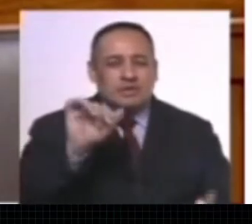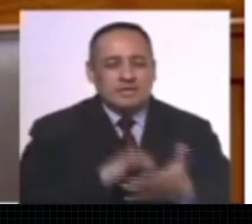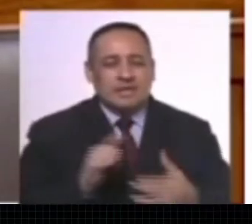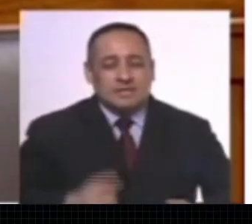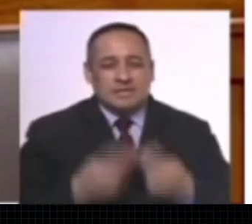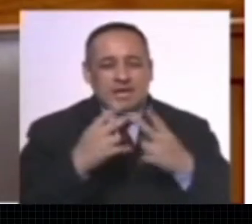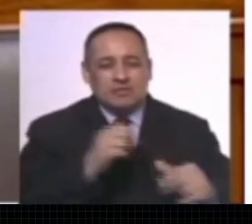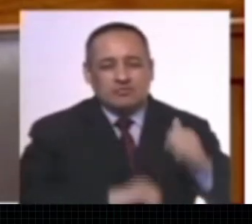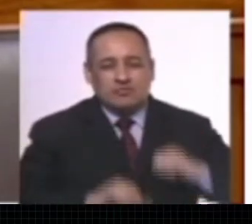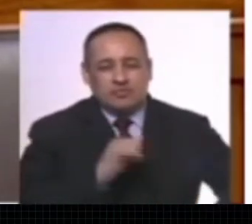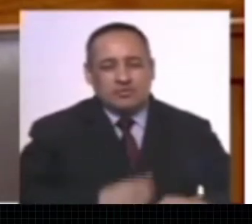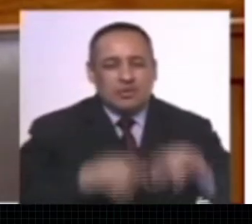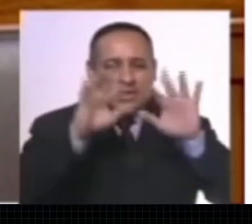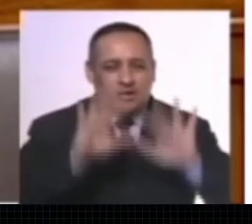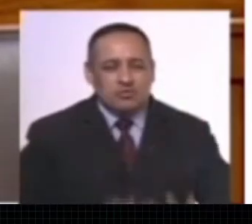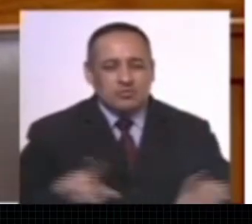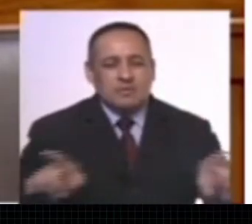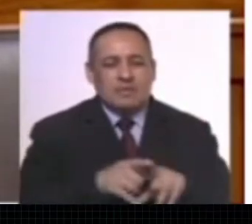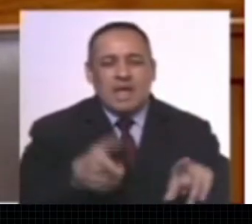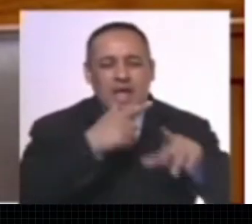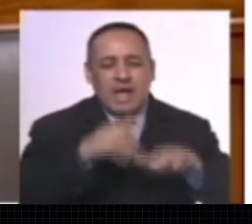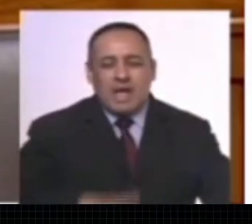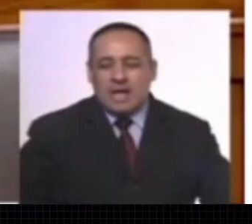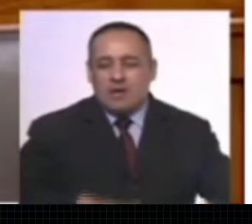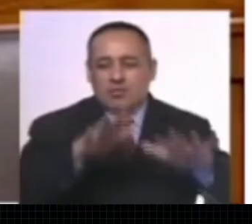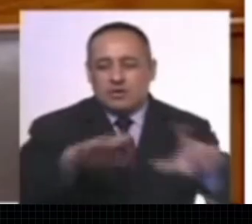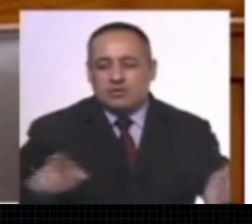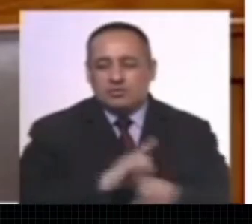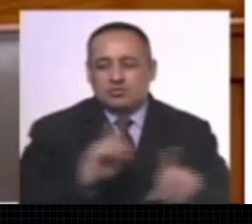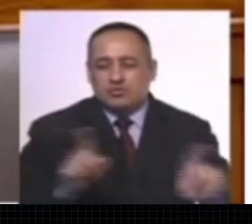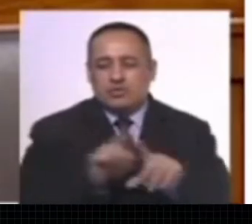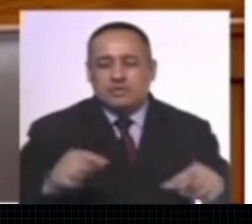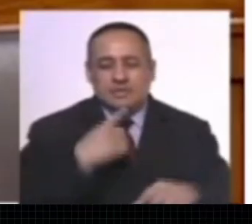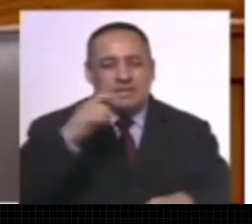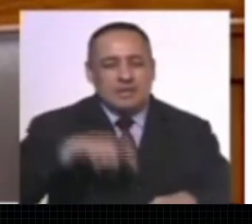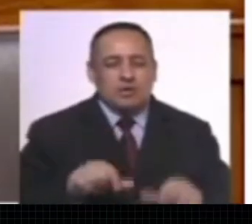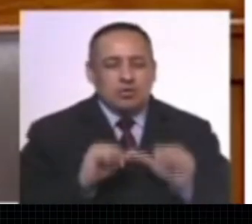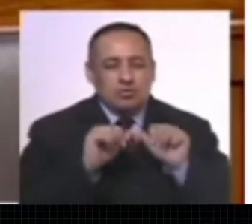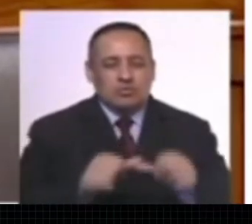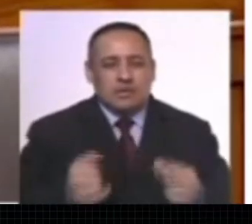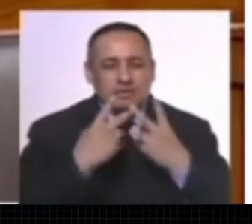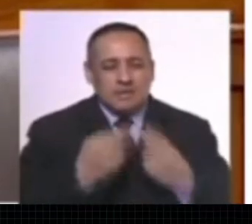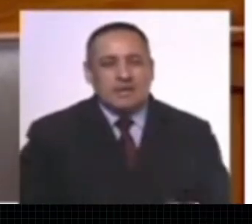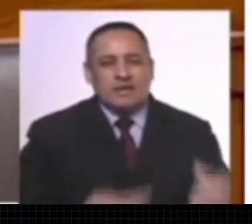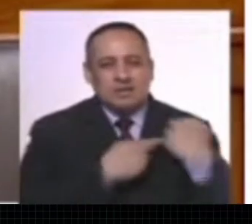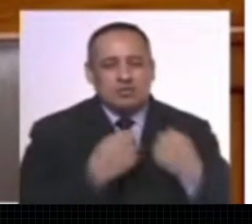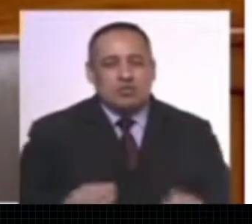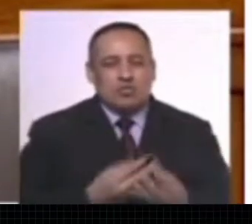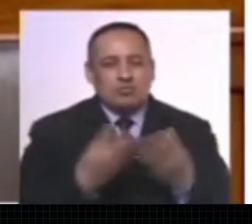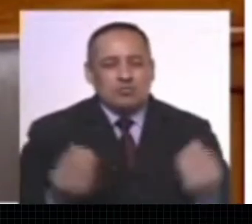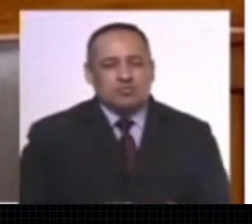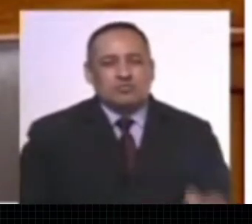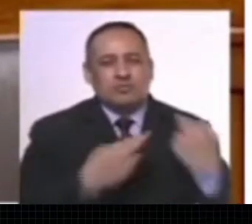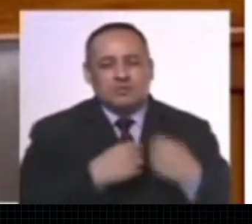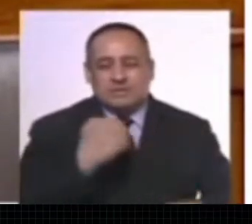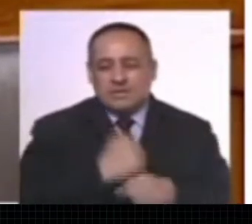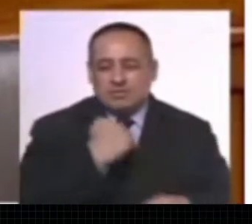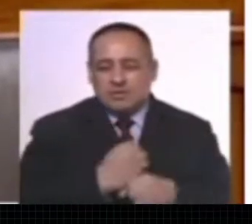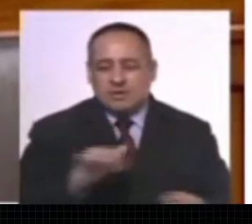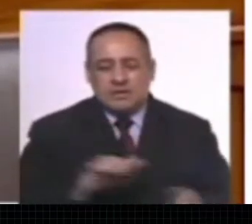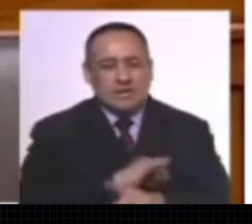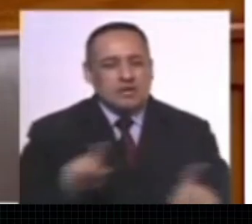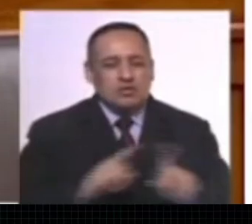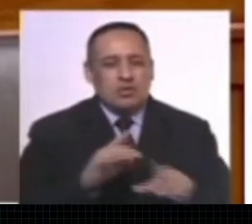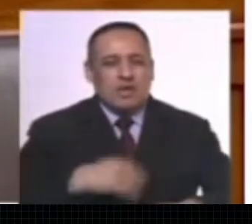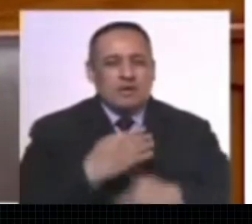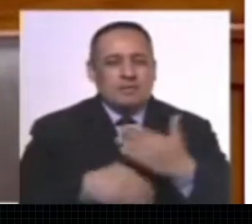han sufrido las lluvias e inundaciones y no merecen seguir cargando con funcionarios que no dan la